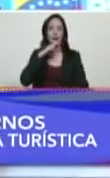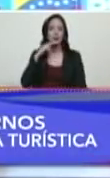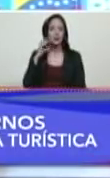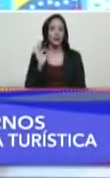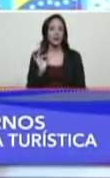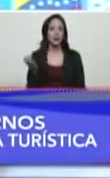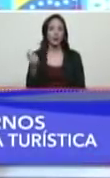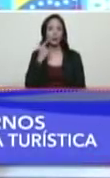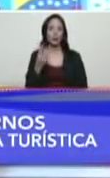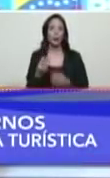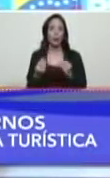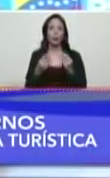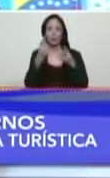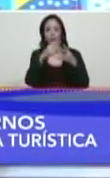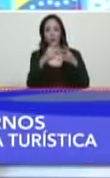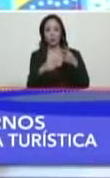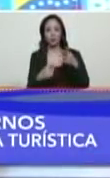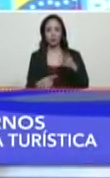Mochima,